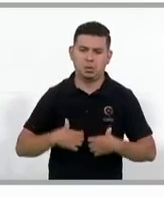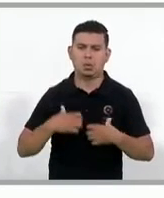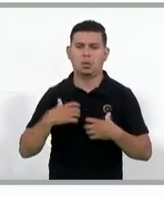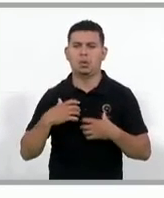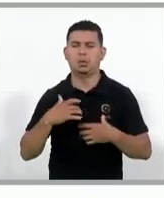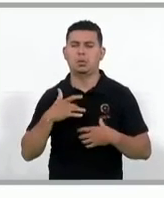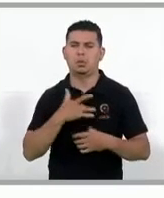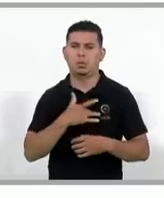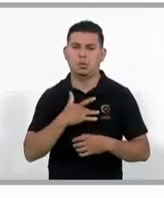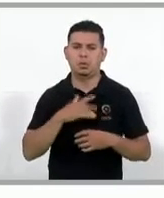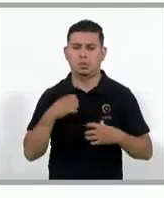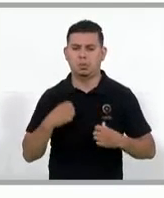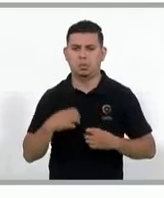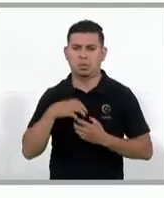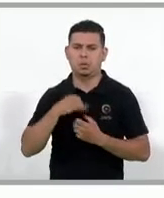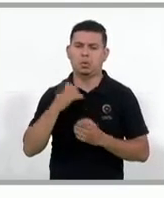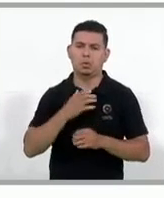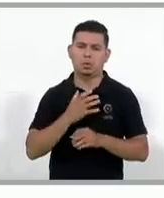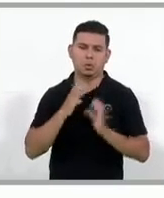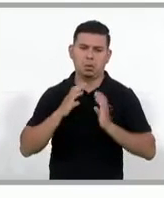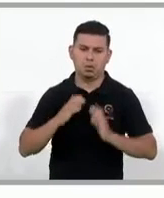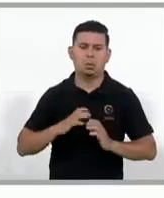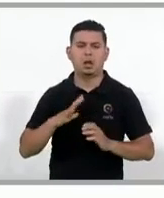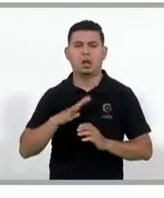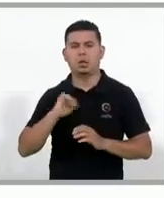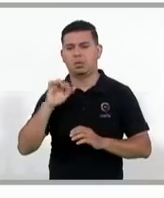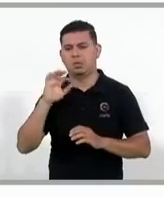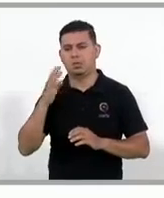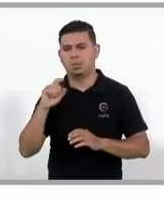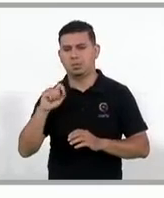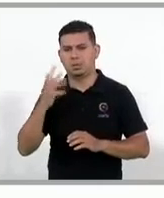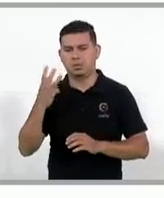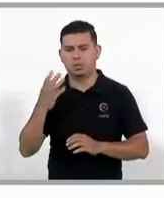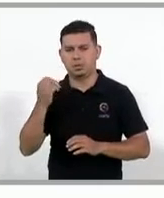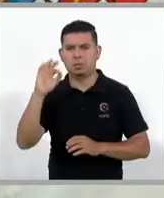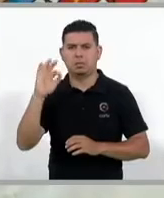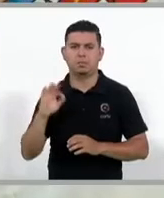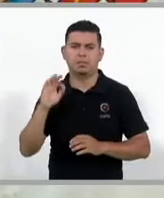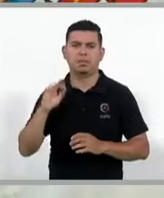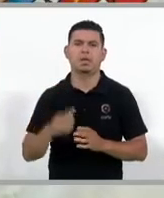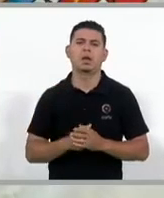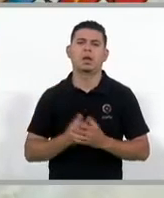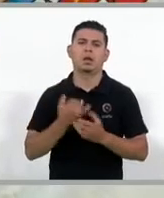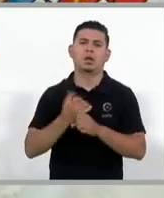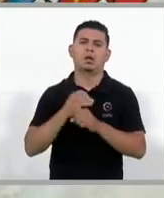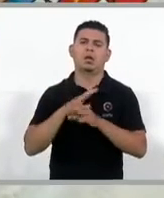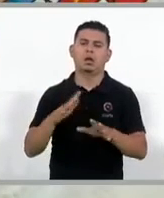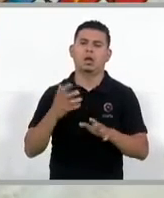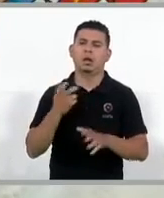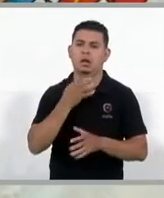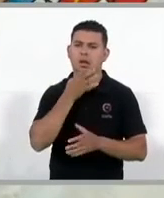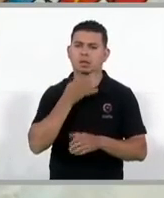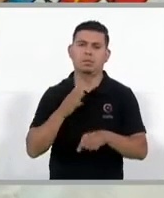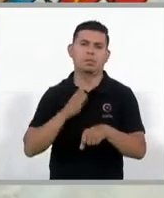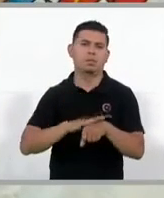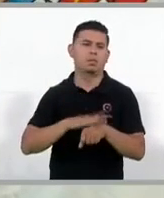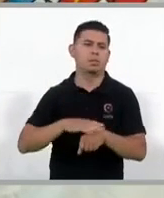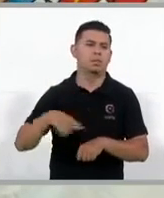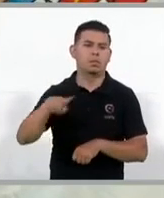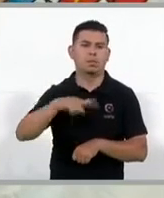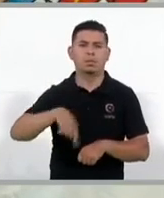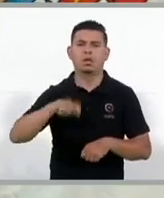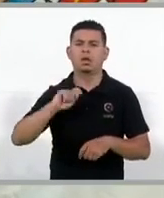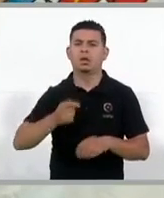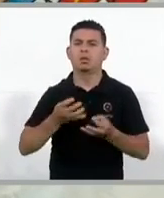e inmuno supresión terminando esta información cabe recalcar a toda la población que es